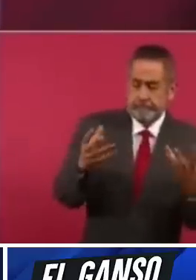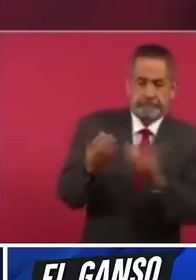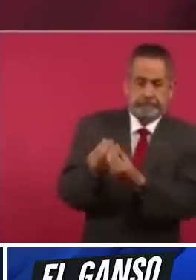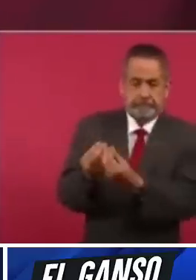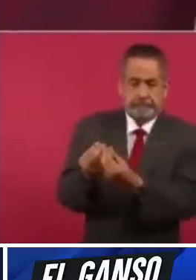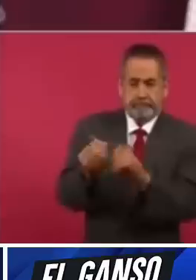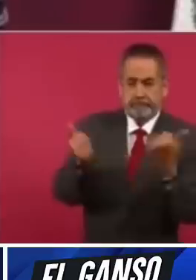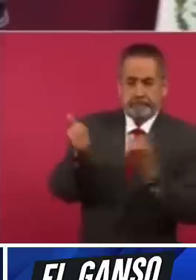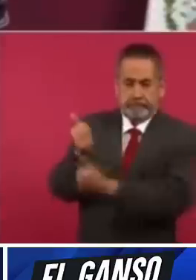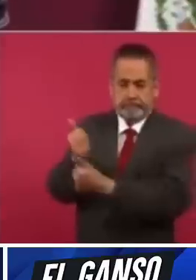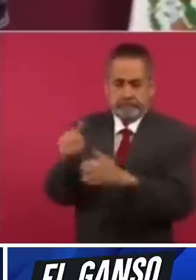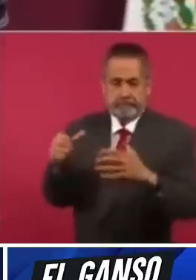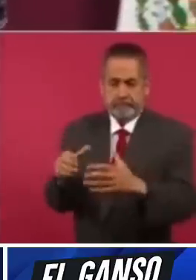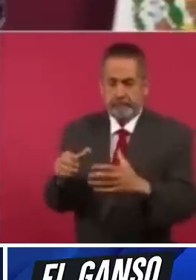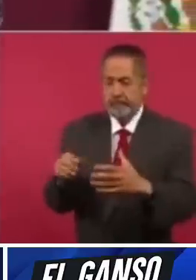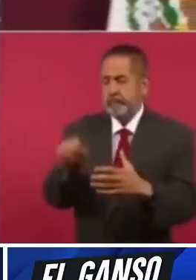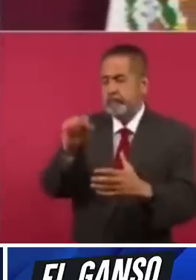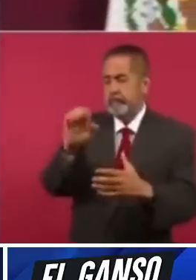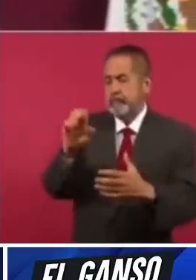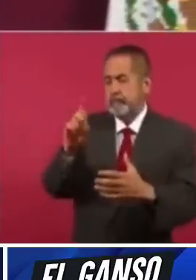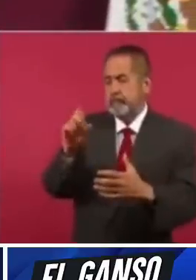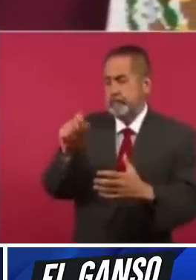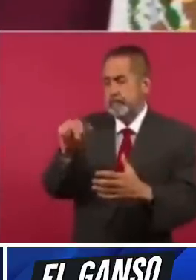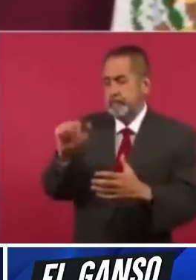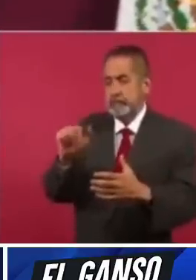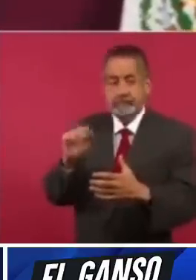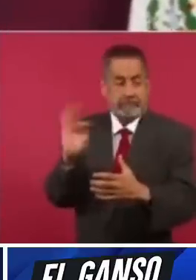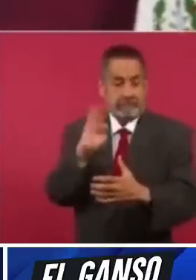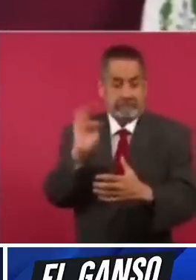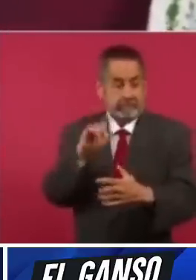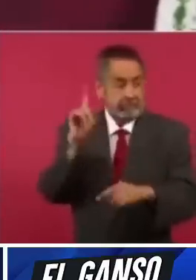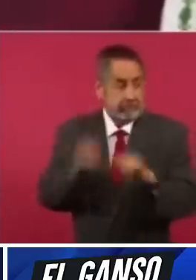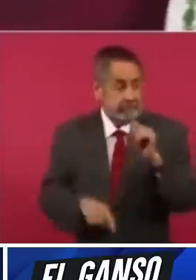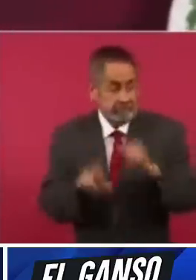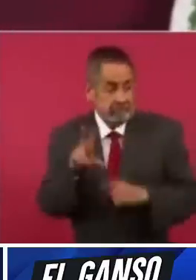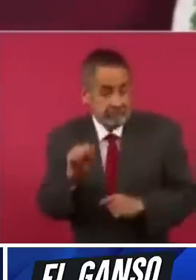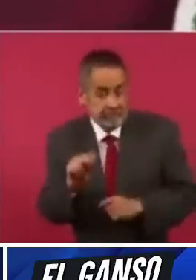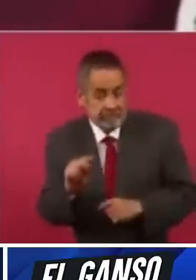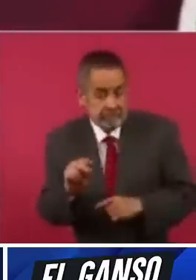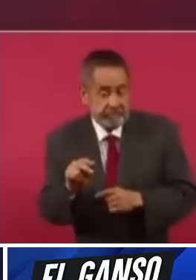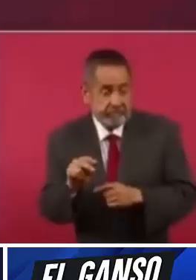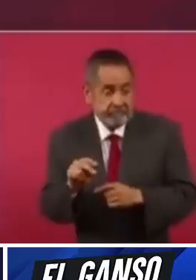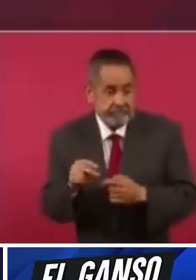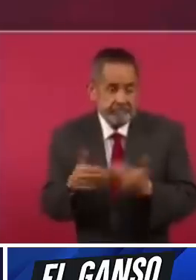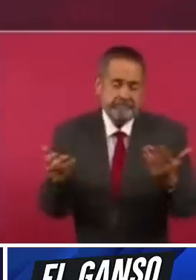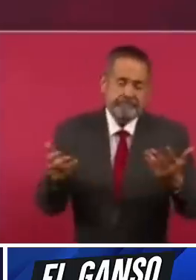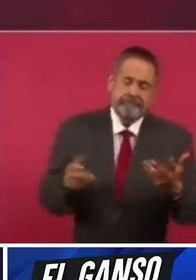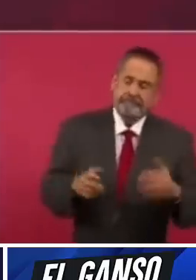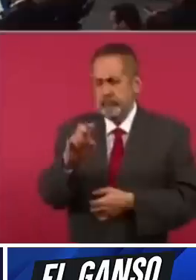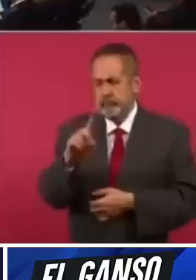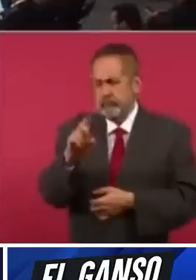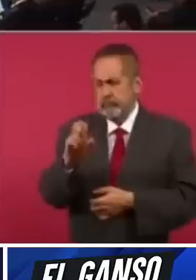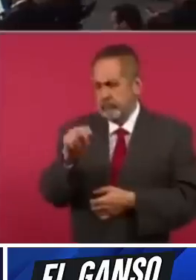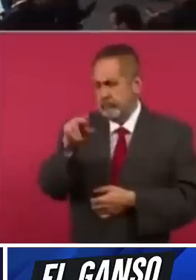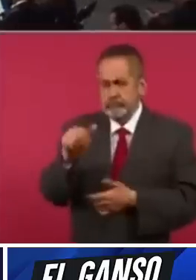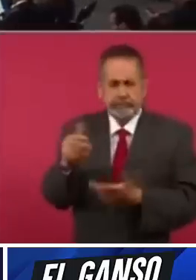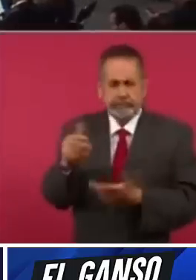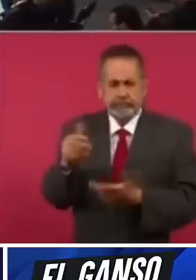dependa de la Secretaría de la Defensa, va a ser un grave